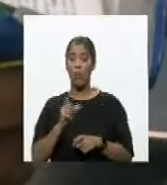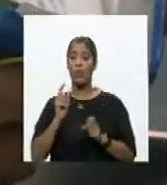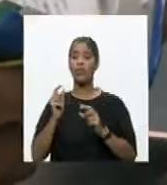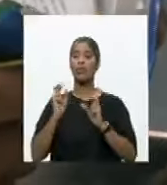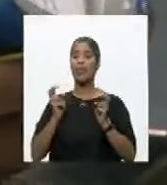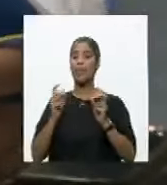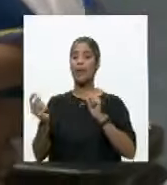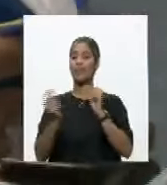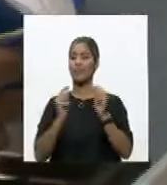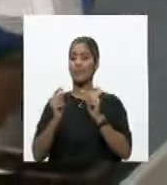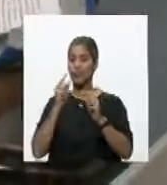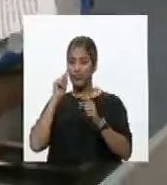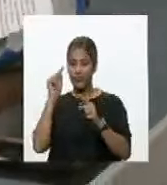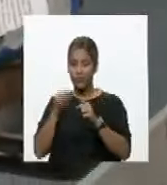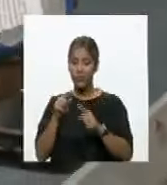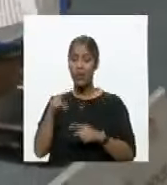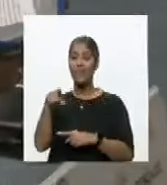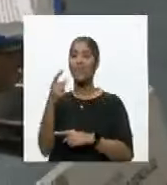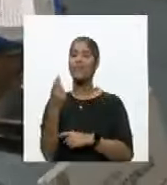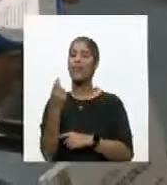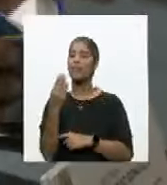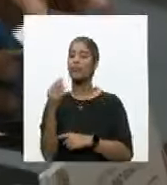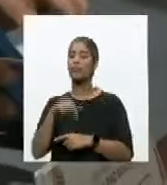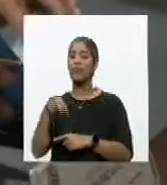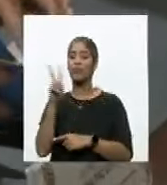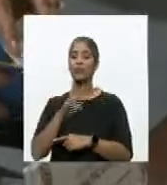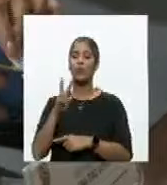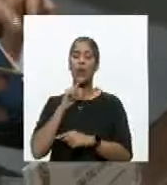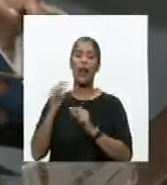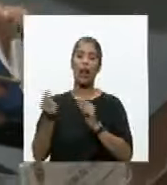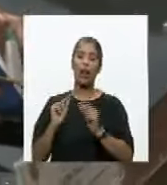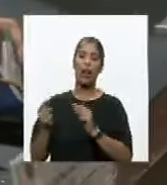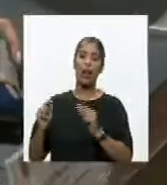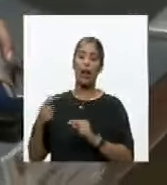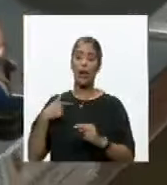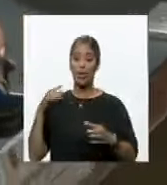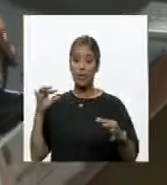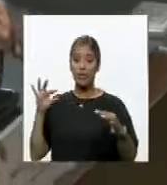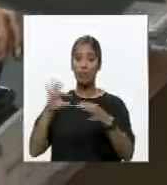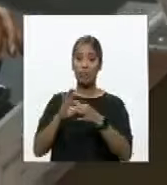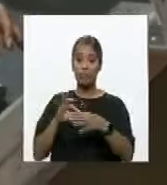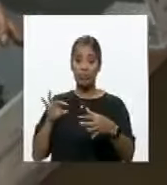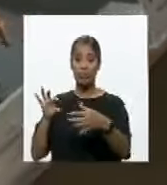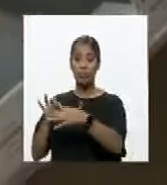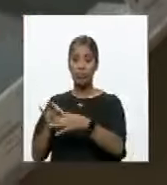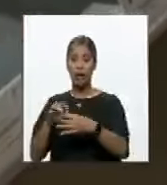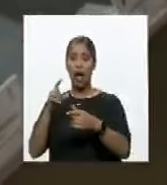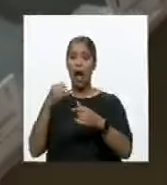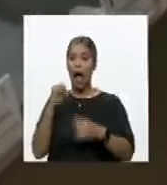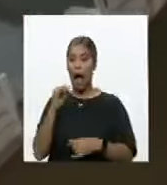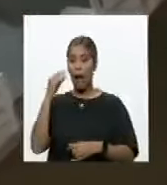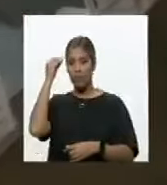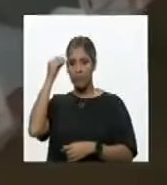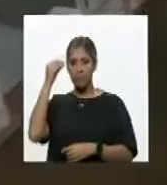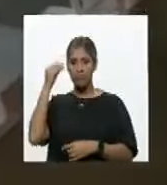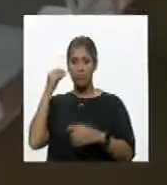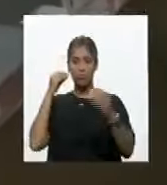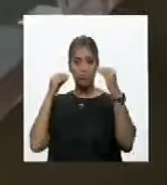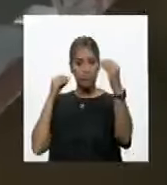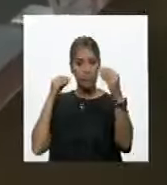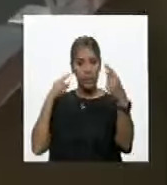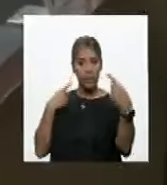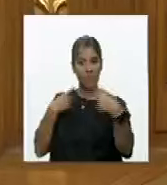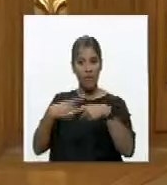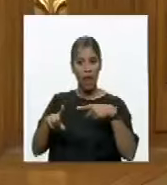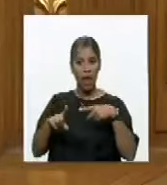diálogo, cosa que le falta al país. Coincidimos los que pensábamos distintos, los que pensábamos de una manera y los que